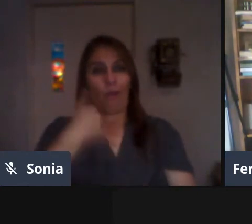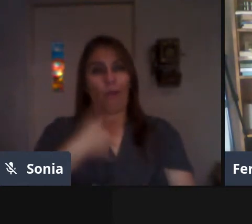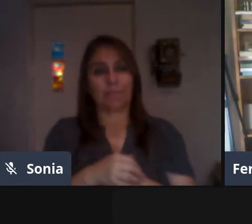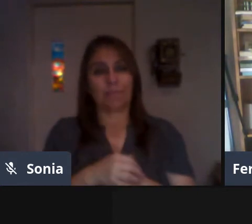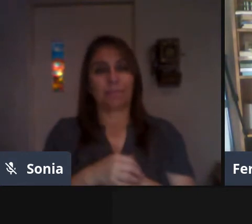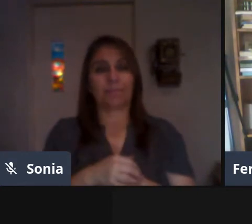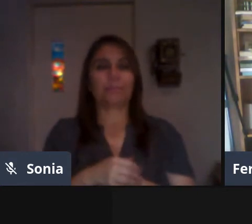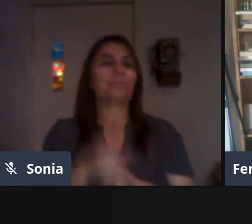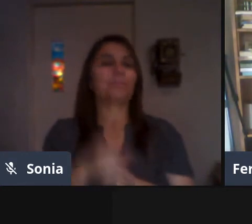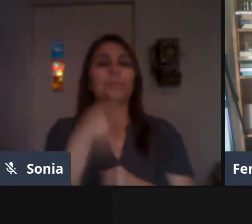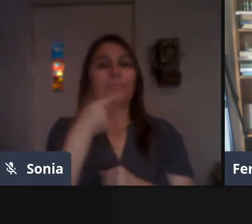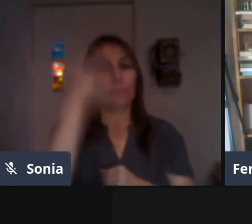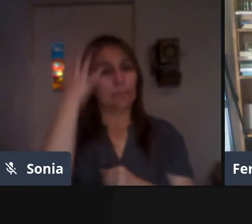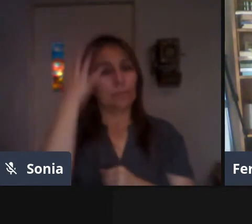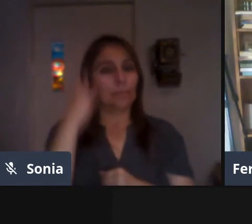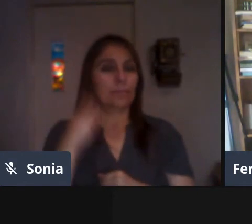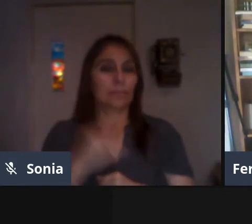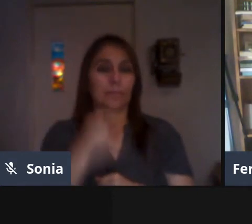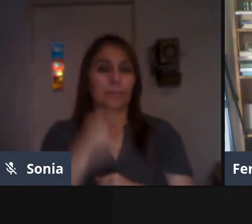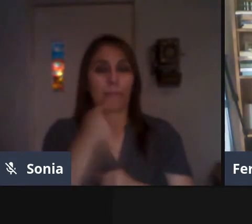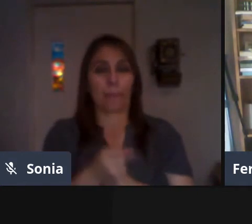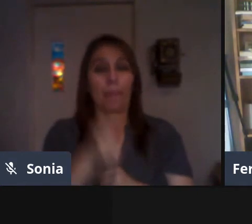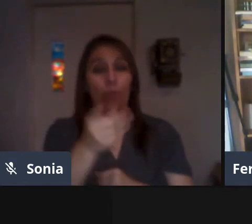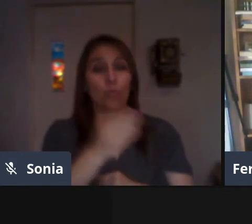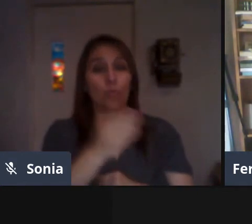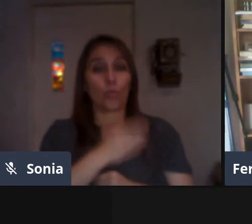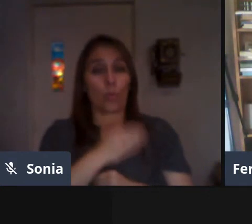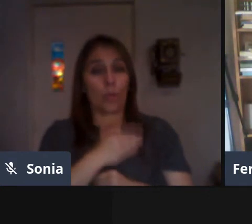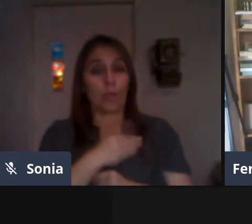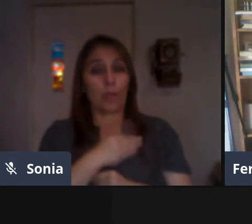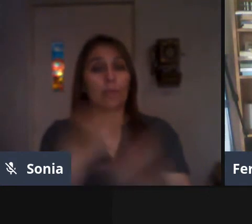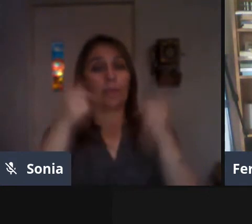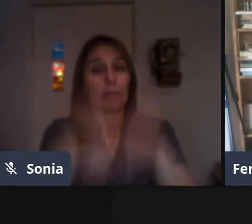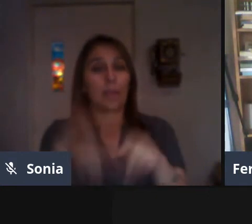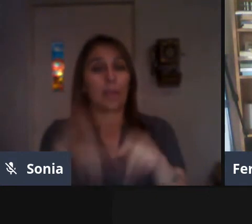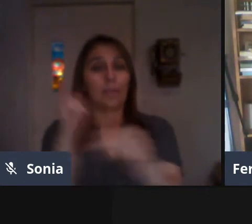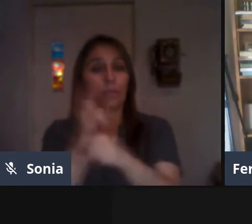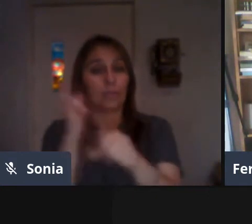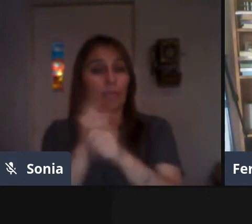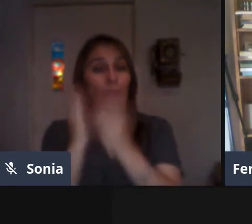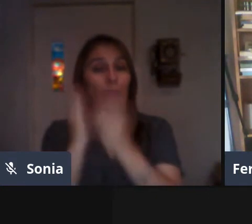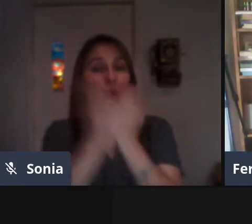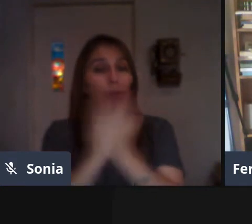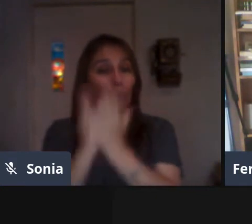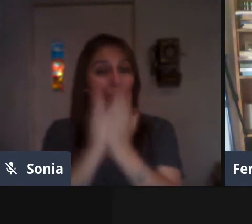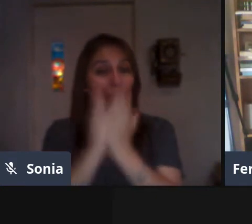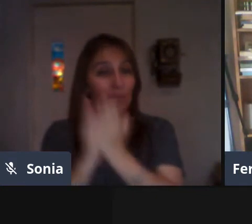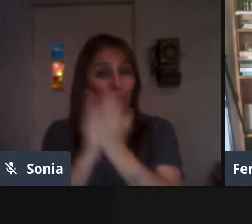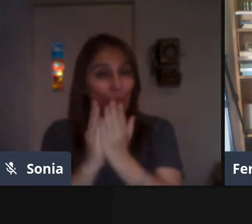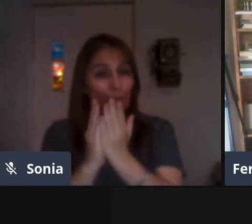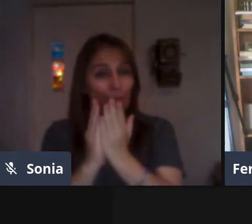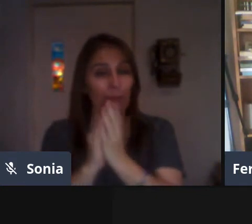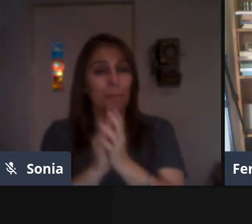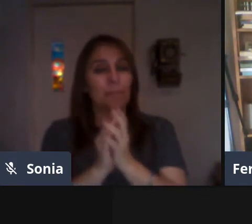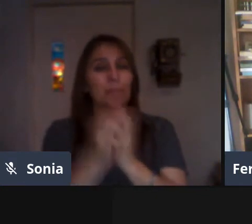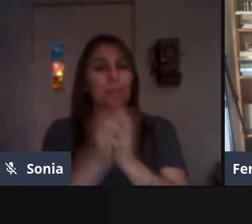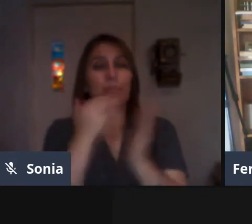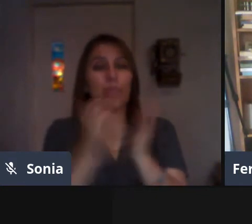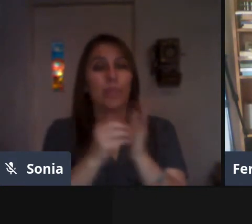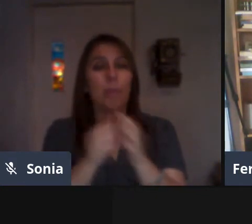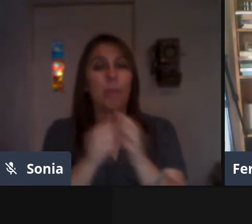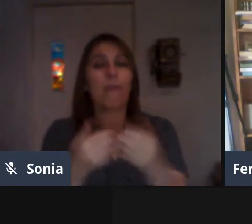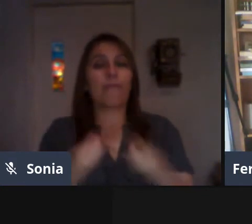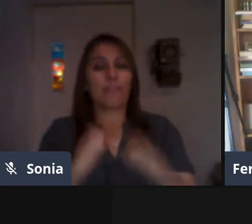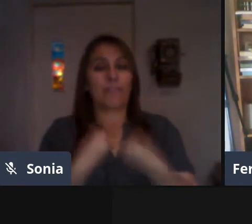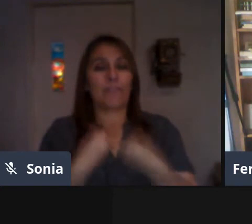sido llevadas también al ámbito educativo y retomando un poco nuevamente lo de vivir sin nosotros y estas experiencias o sea tus